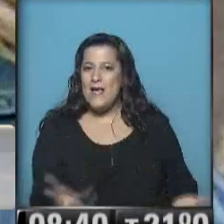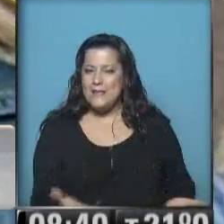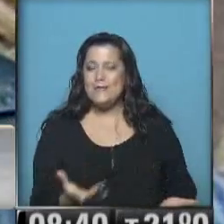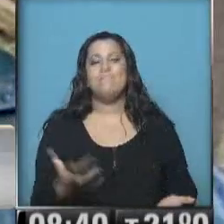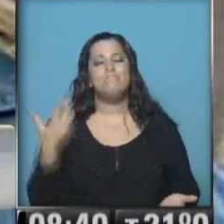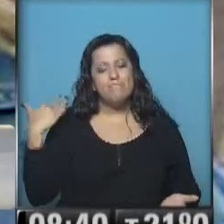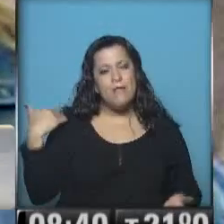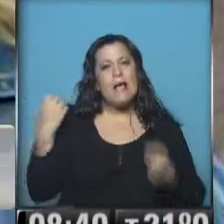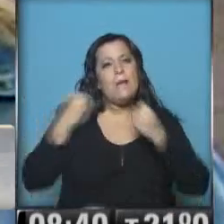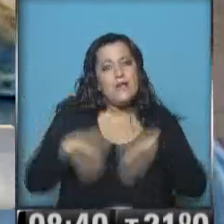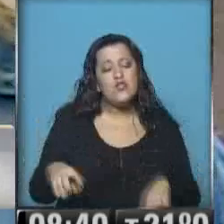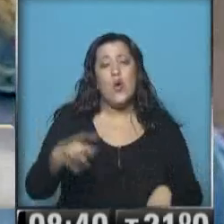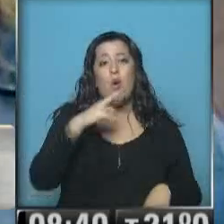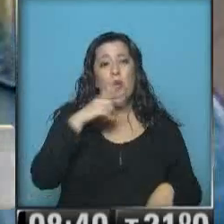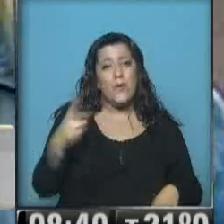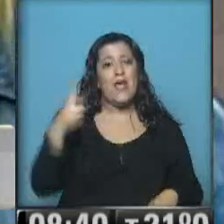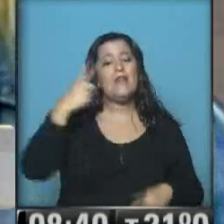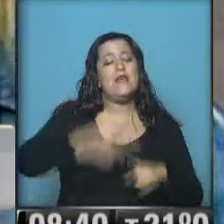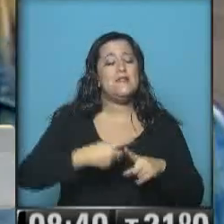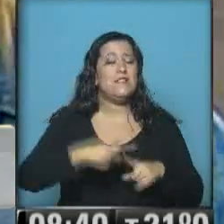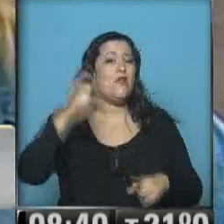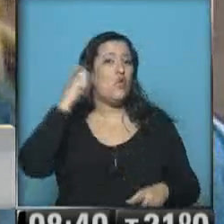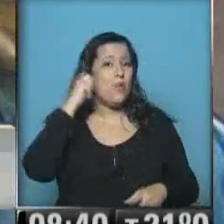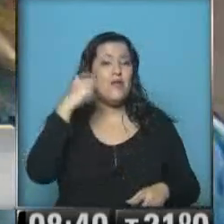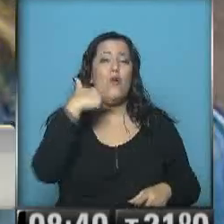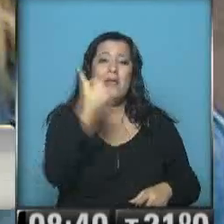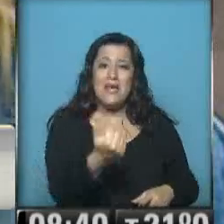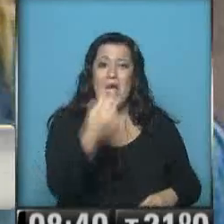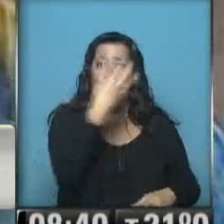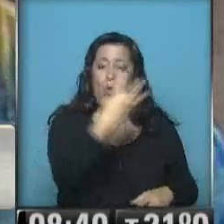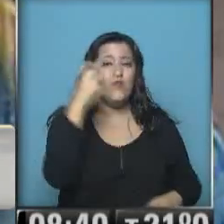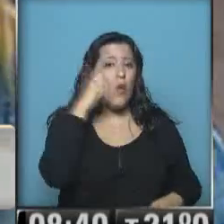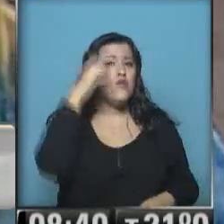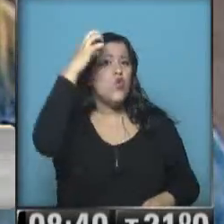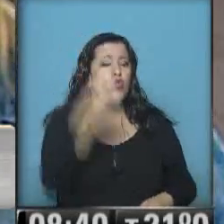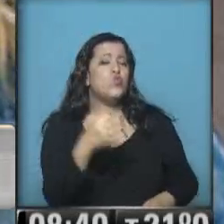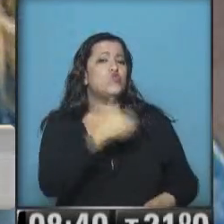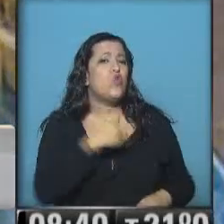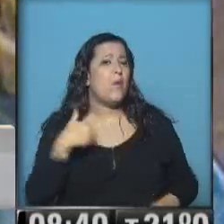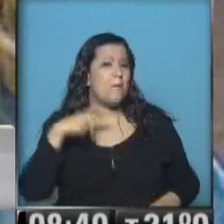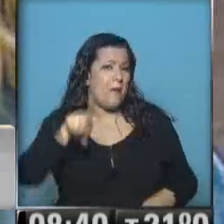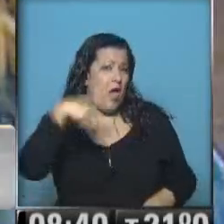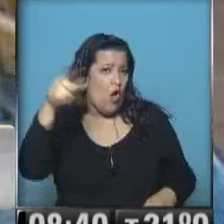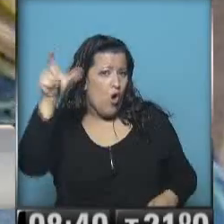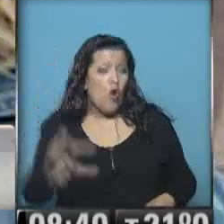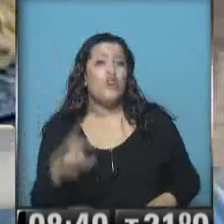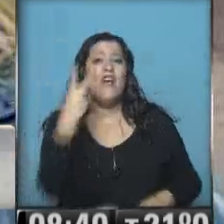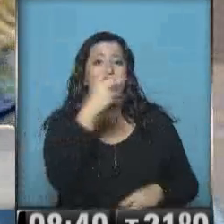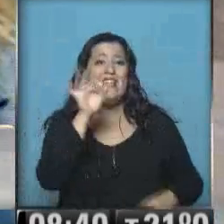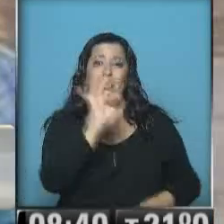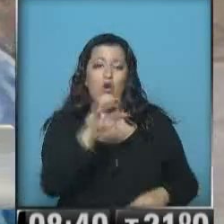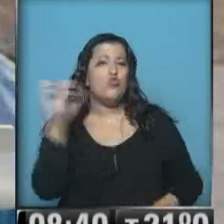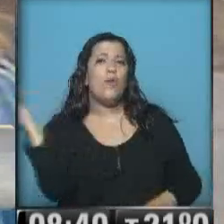comenzó el día viernes en el cumpleaños de mi hija cumplió cuatro años una mamá que desde el 20 de octubre nos mandaba a su hija al